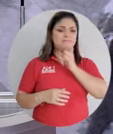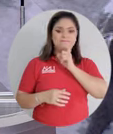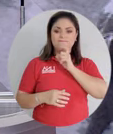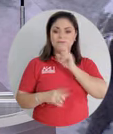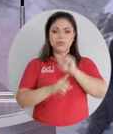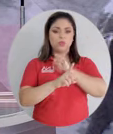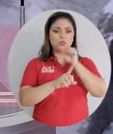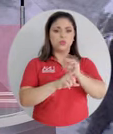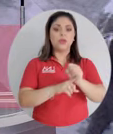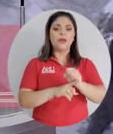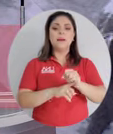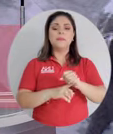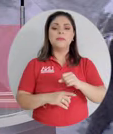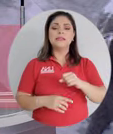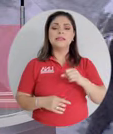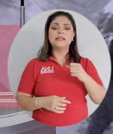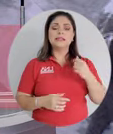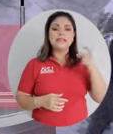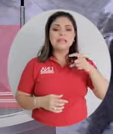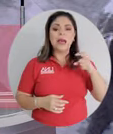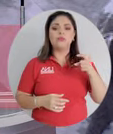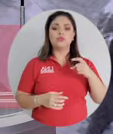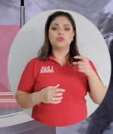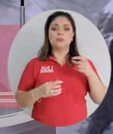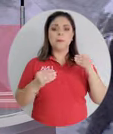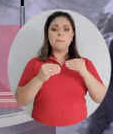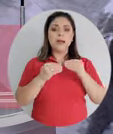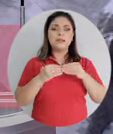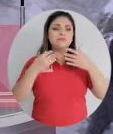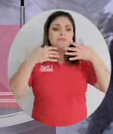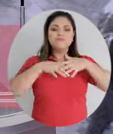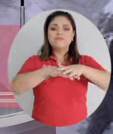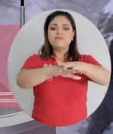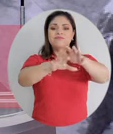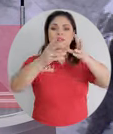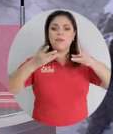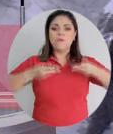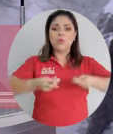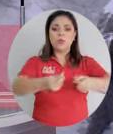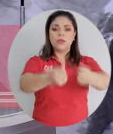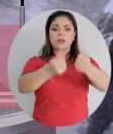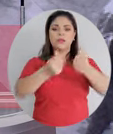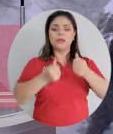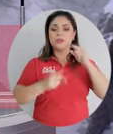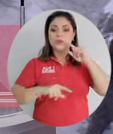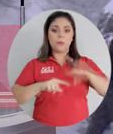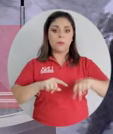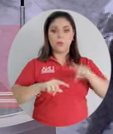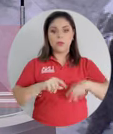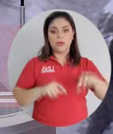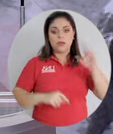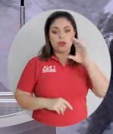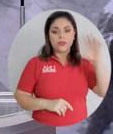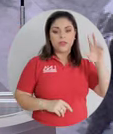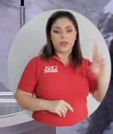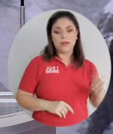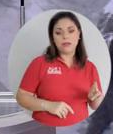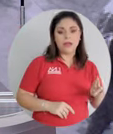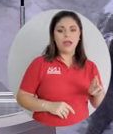para que esas Costa Ricas confluyan, verdad? Porque no puede ser que la gente, como usted dice,